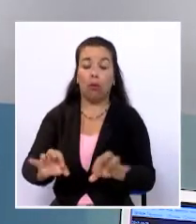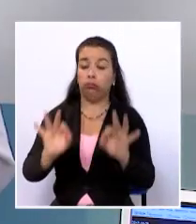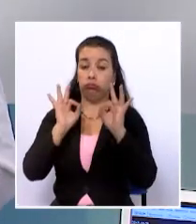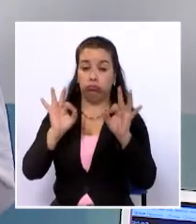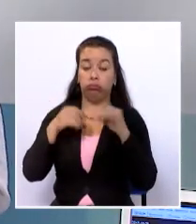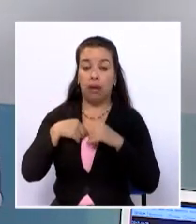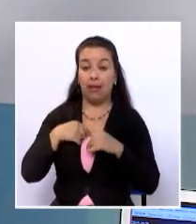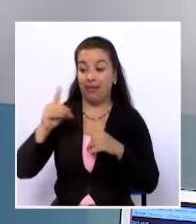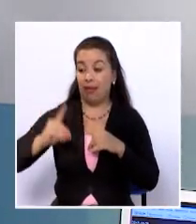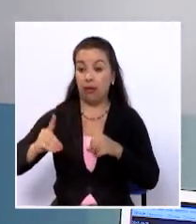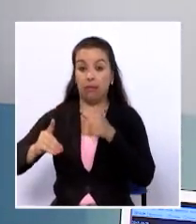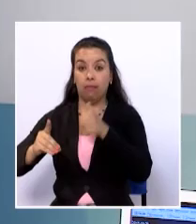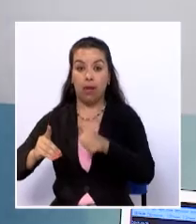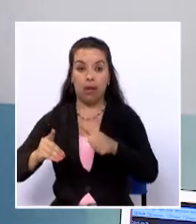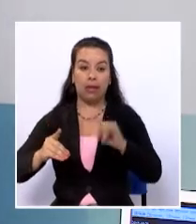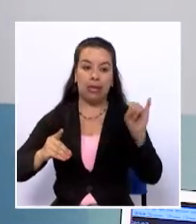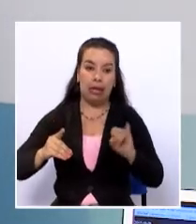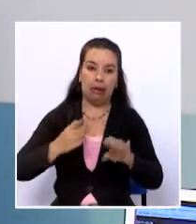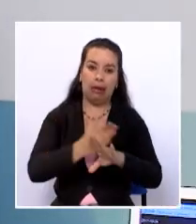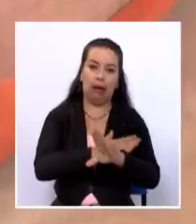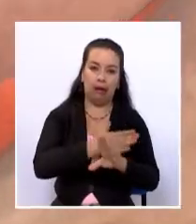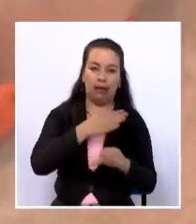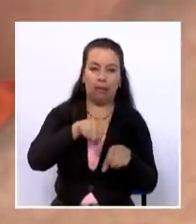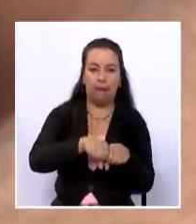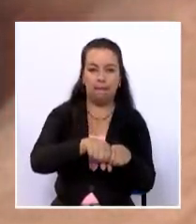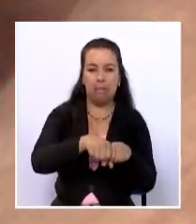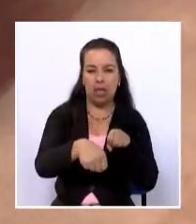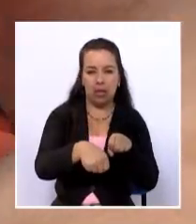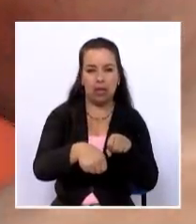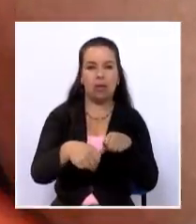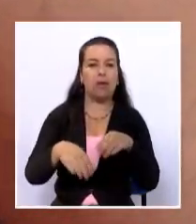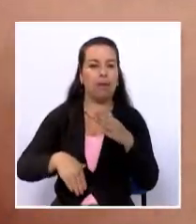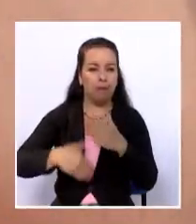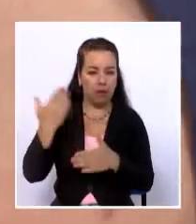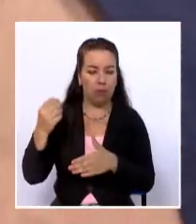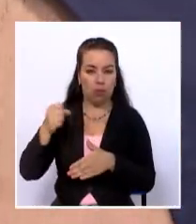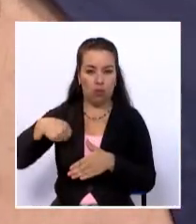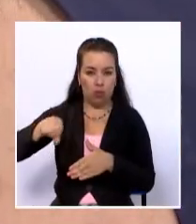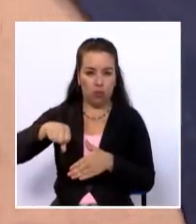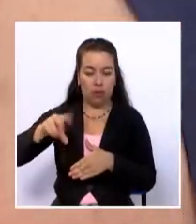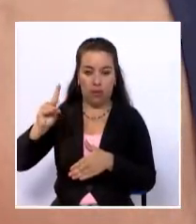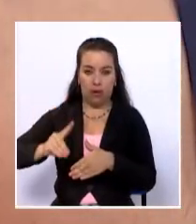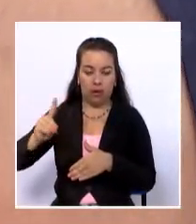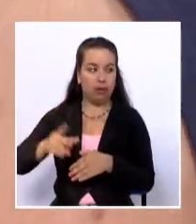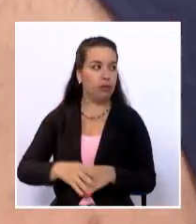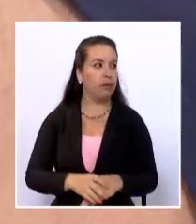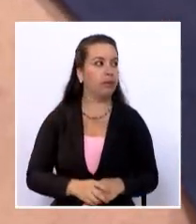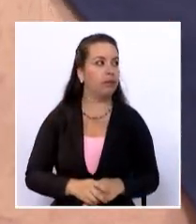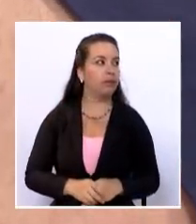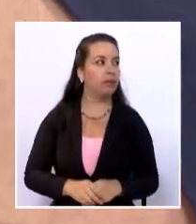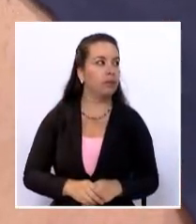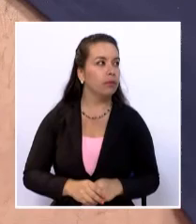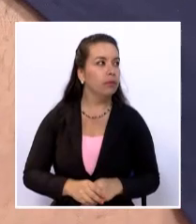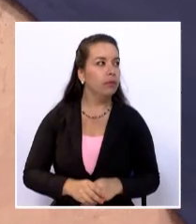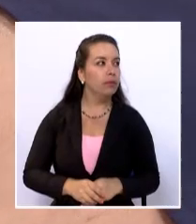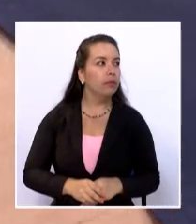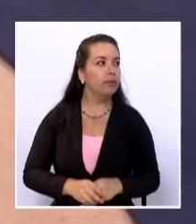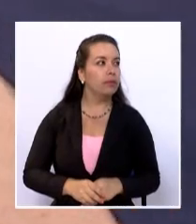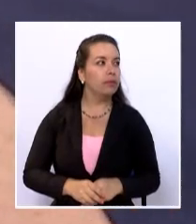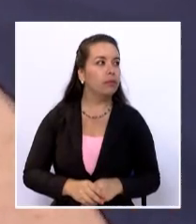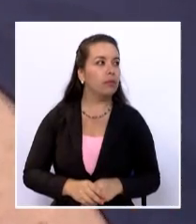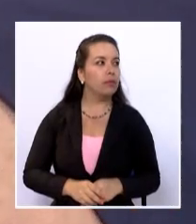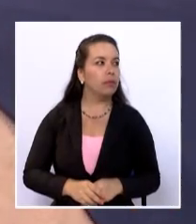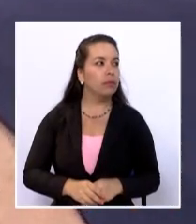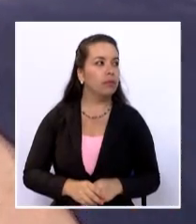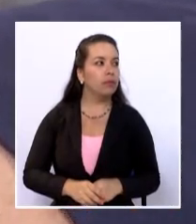la derecha entonces vamos a empezar a valorar la rodilla derecha para valorar la la rodilla pues básicamente hay que